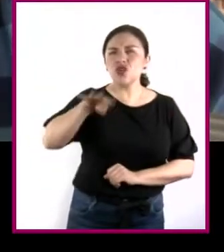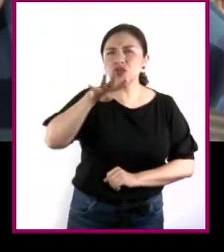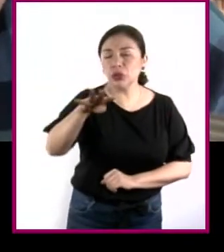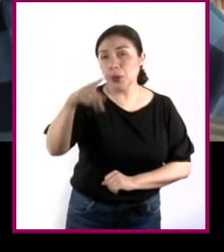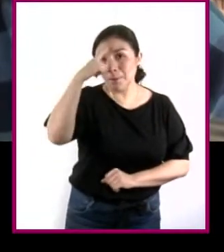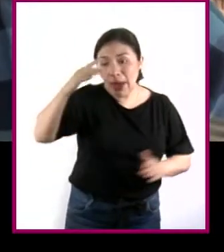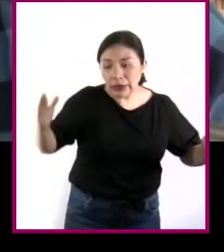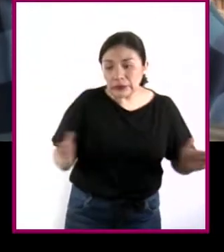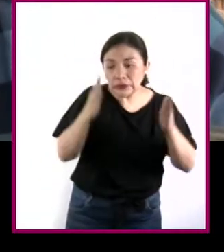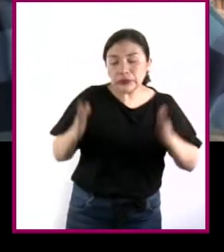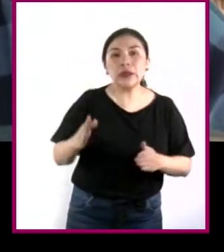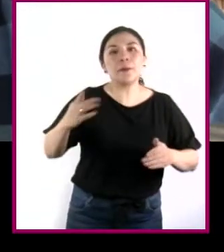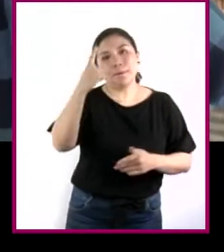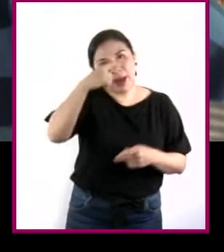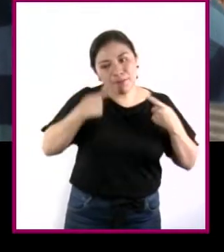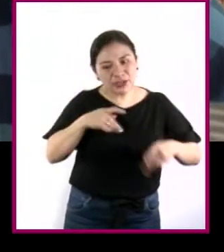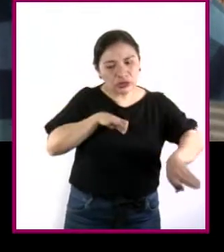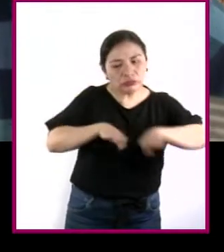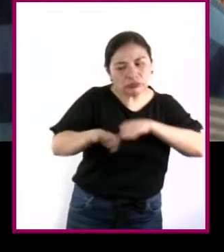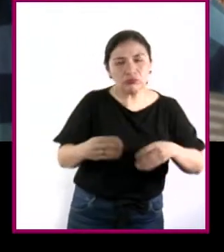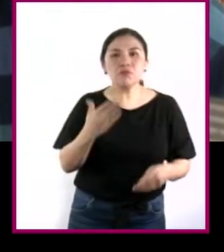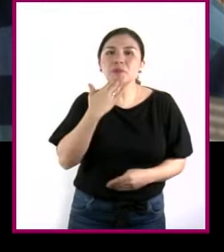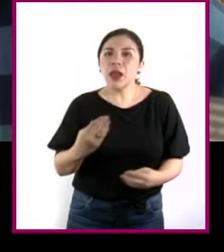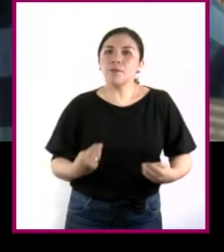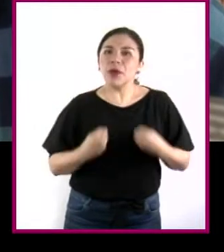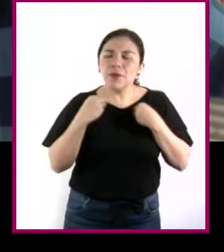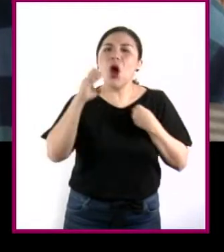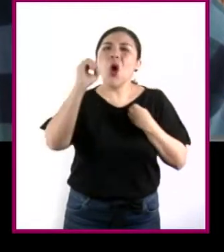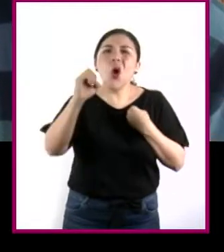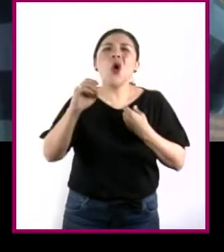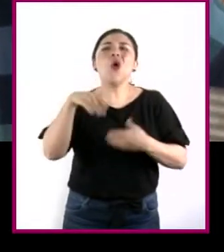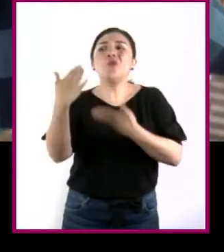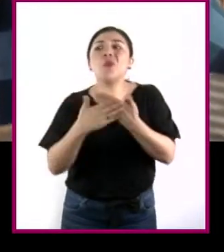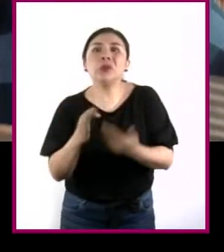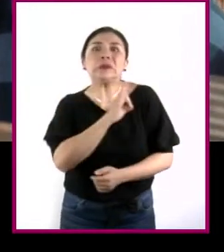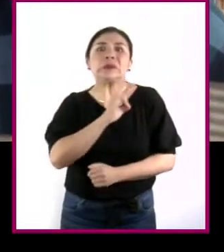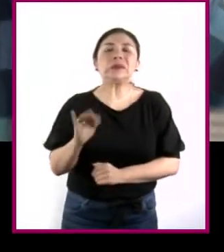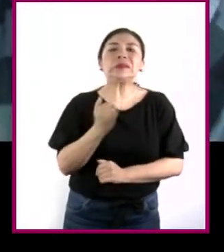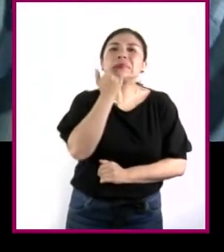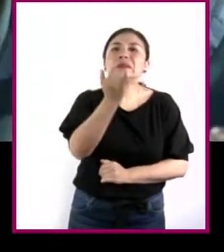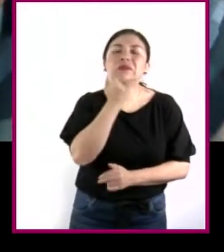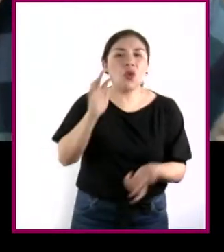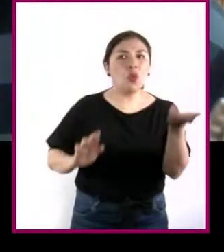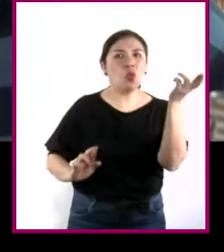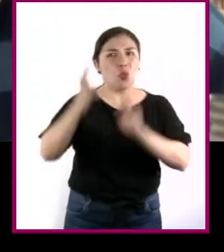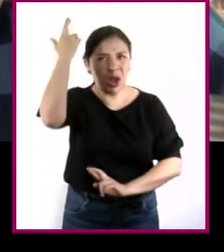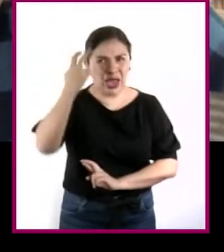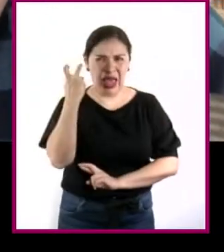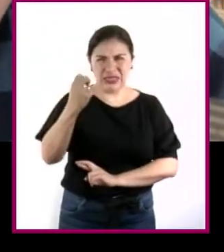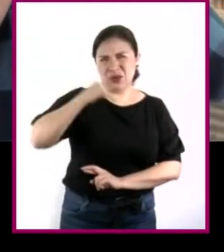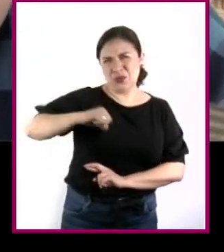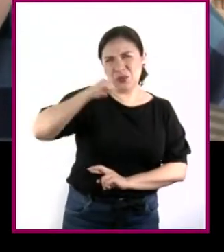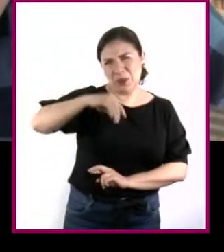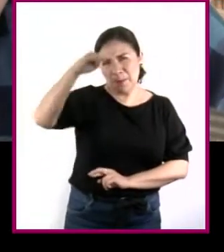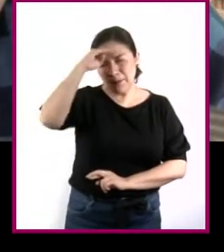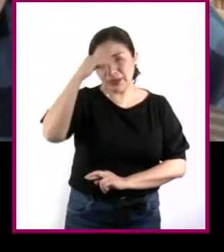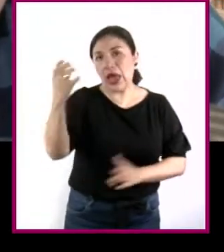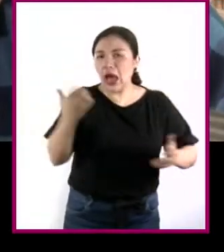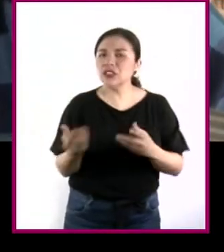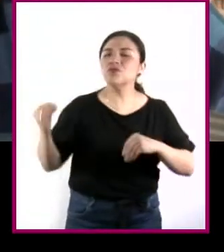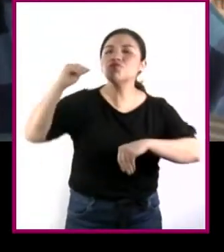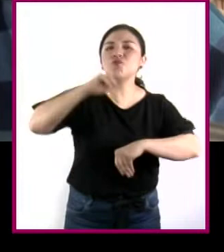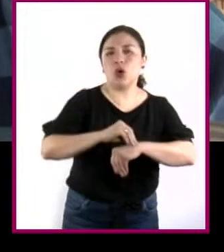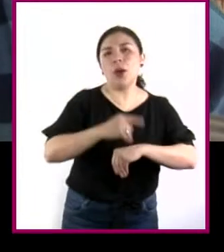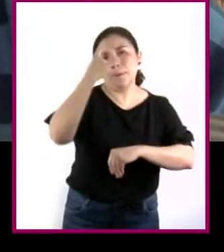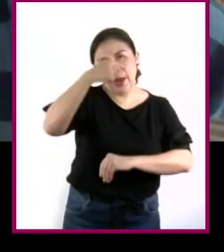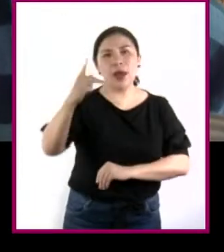promover el bienestar de los trabajadores y evitar posibles levantamientos sociales que Otto von Bismarck, canciller entonces, impulsó la instauración